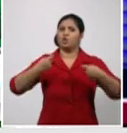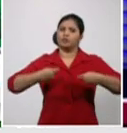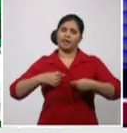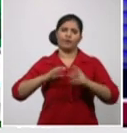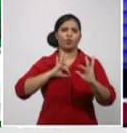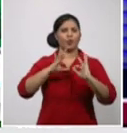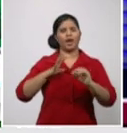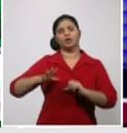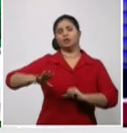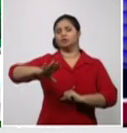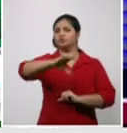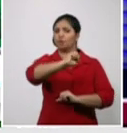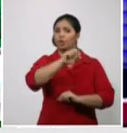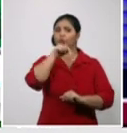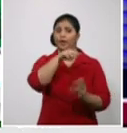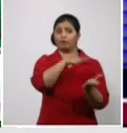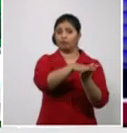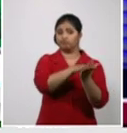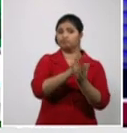este porciento es de un